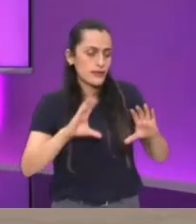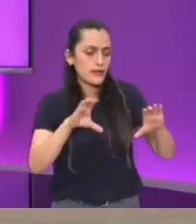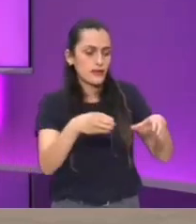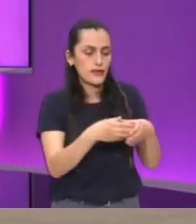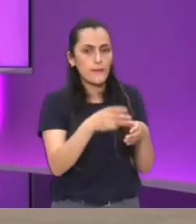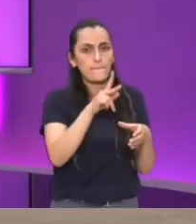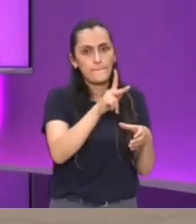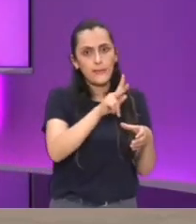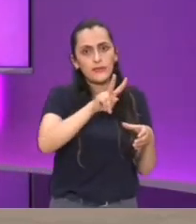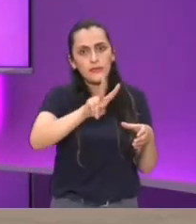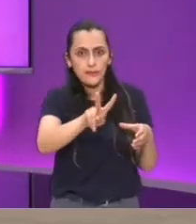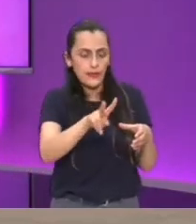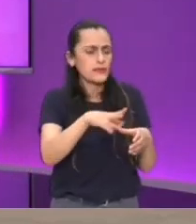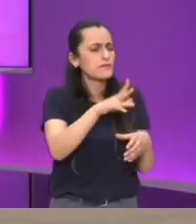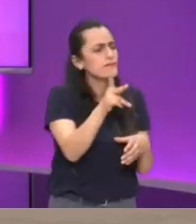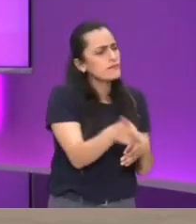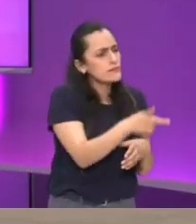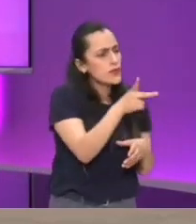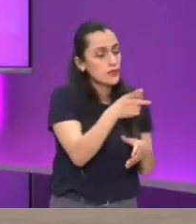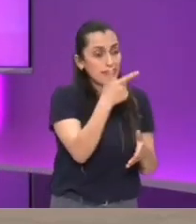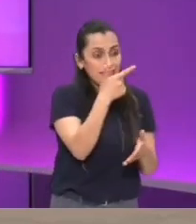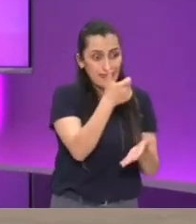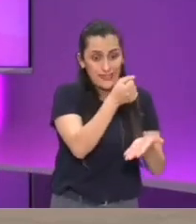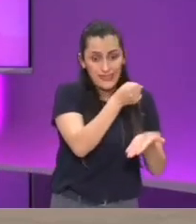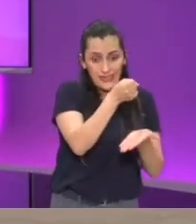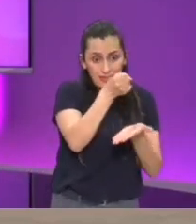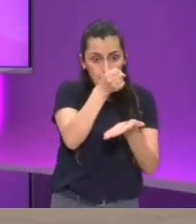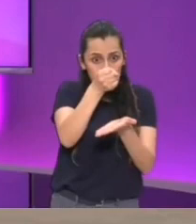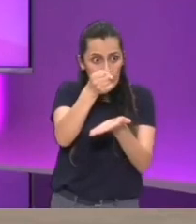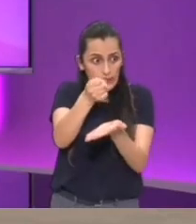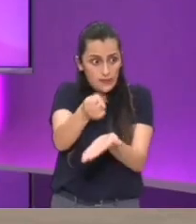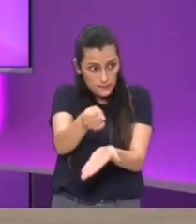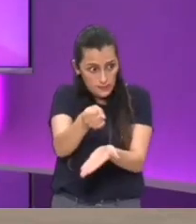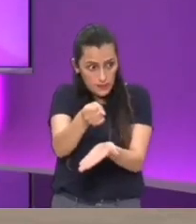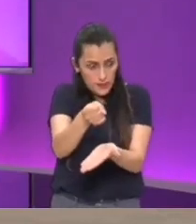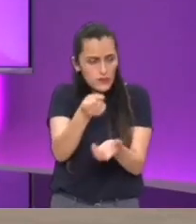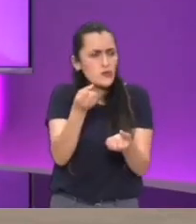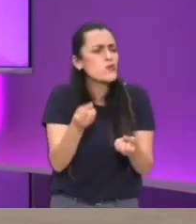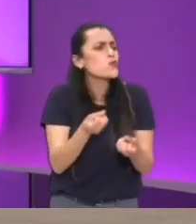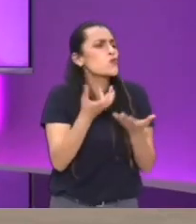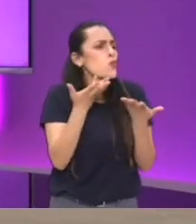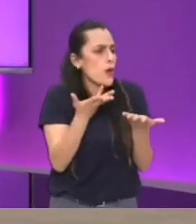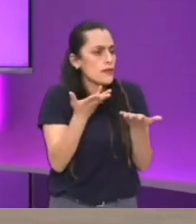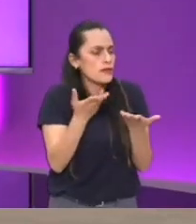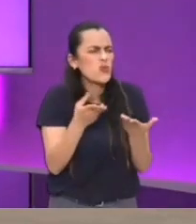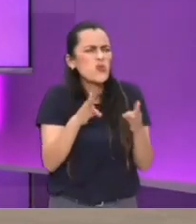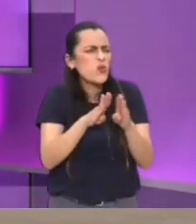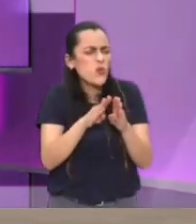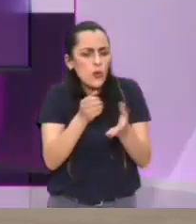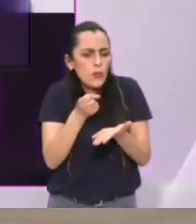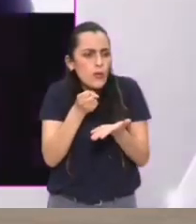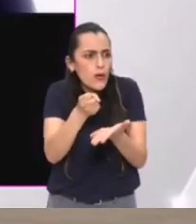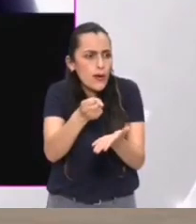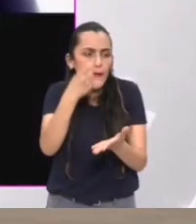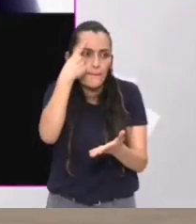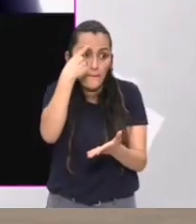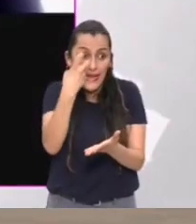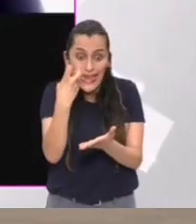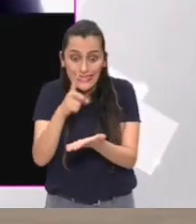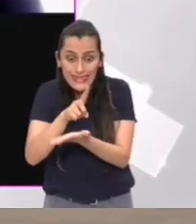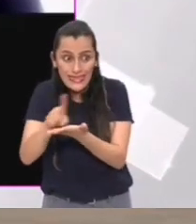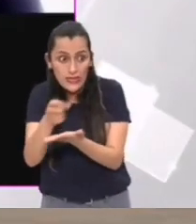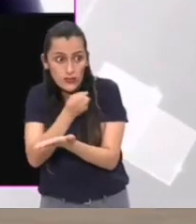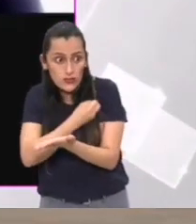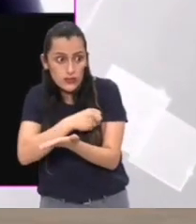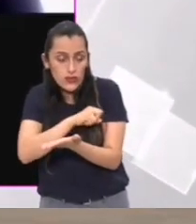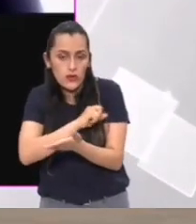y cómo hacerlo para garantizar este derecho constitucional a toda la población?